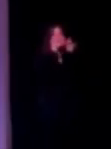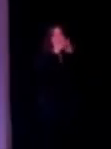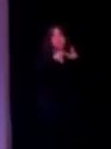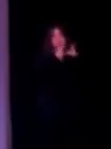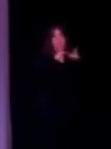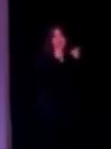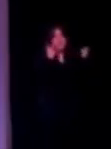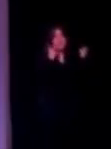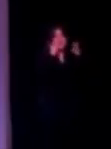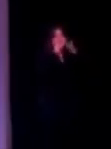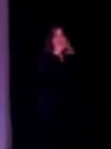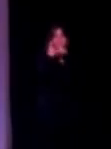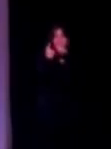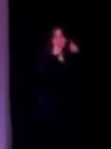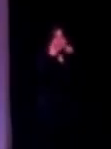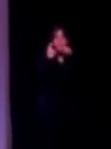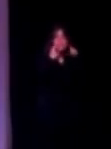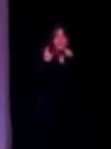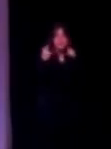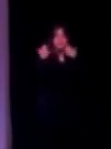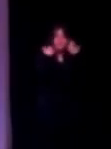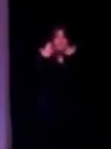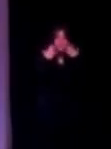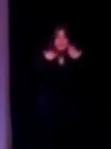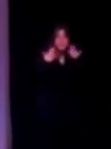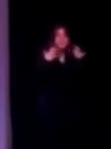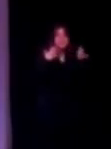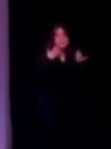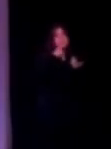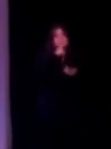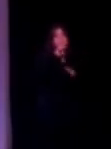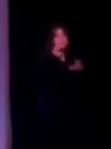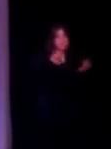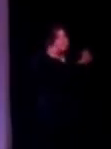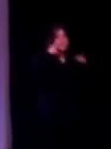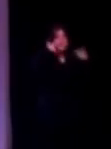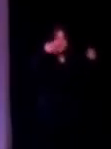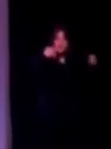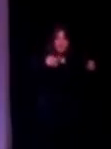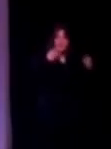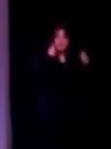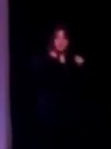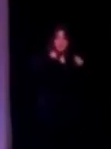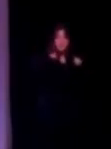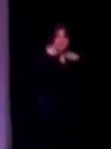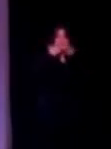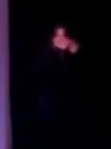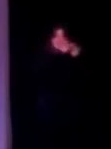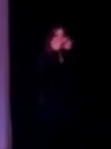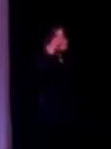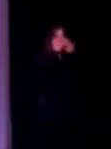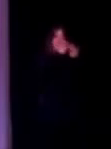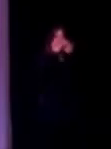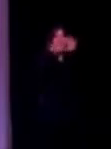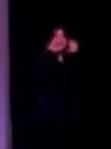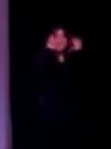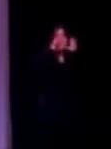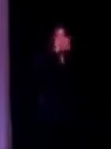significativa, en el diálogo complejo pero real de vidas que interactúan y que aprenden juntos.